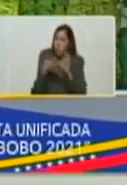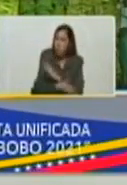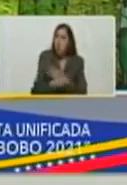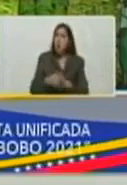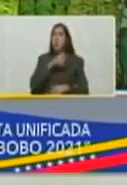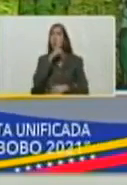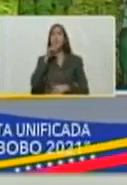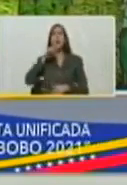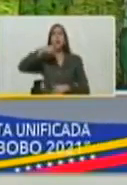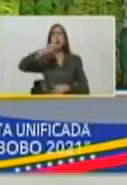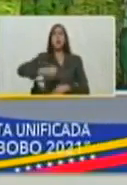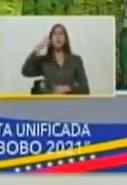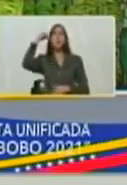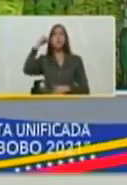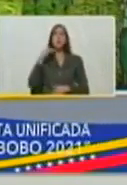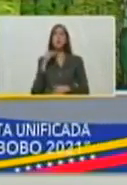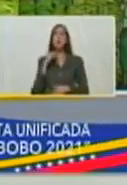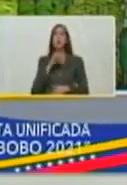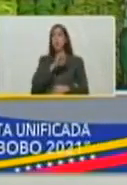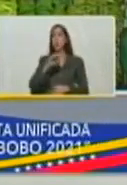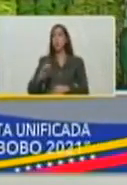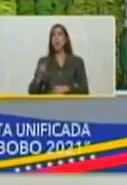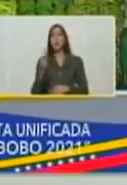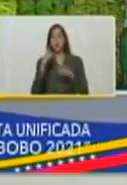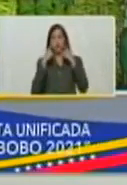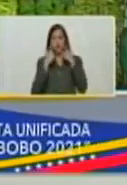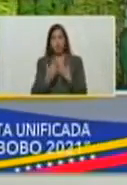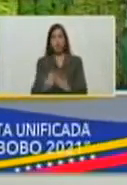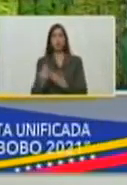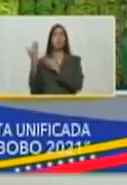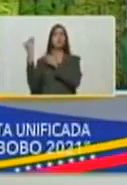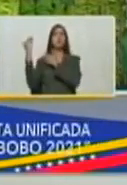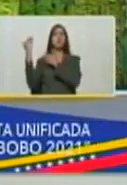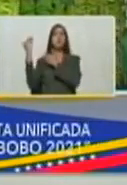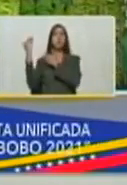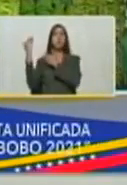escudo bolivariano en el oriente de Venezuela. Adelante, por favor.